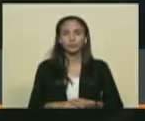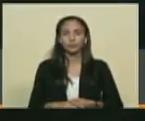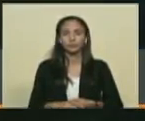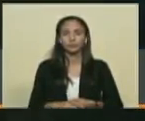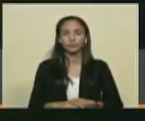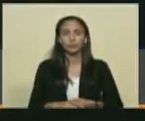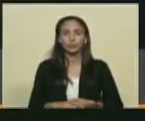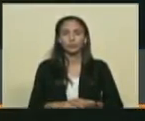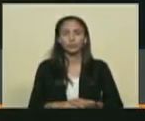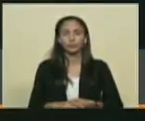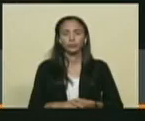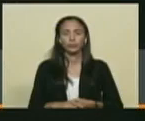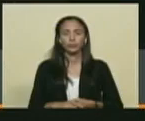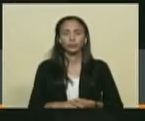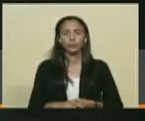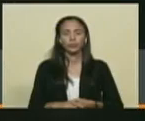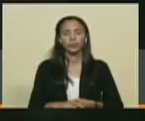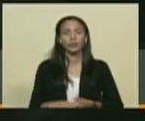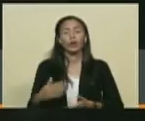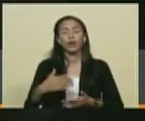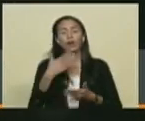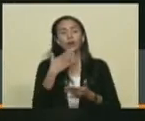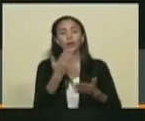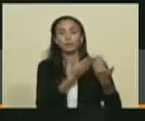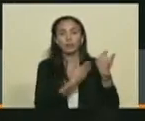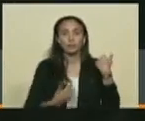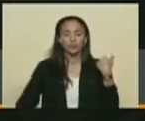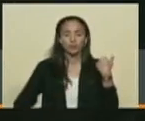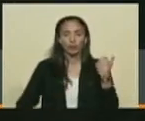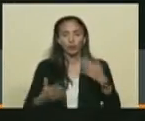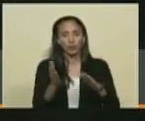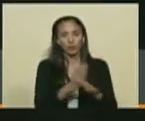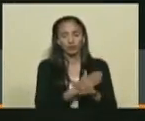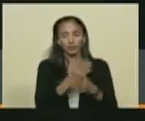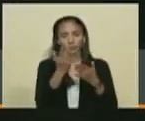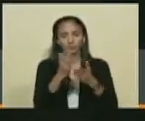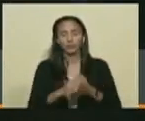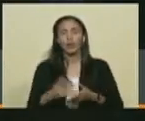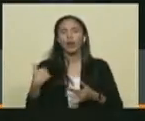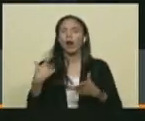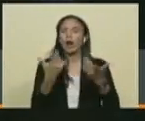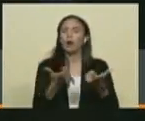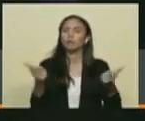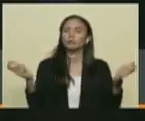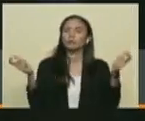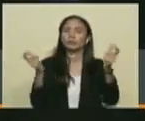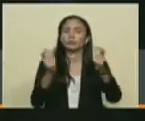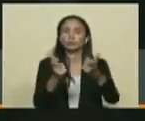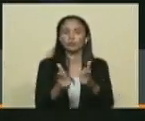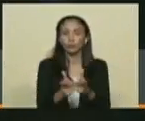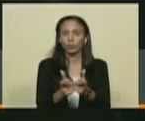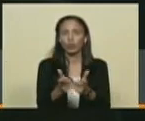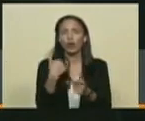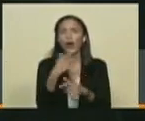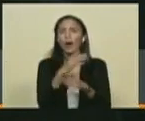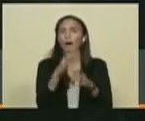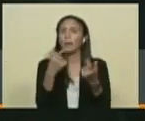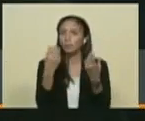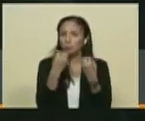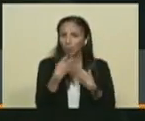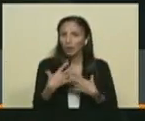canciller de Nicaragua. Gracias, presidente. Ha sido una reunión muy